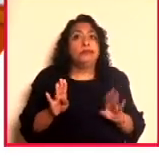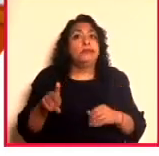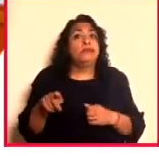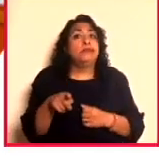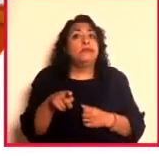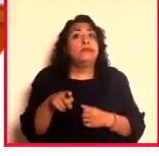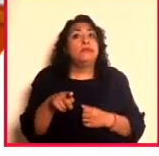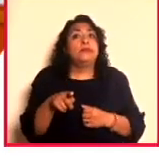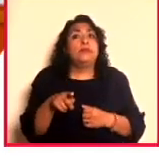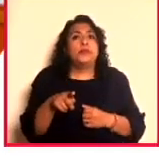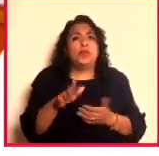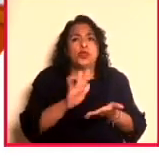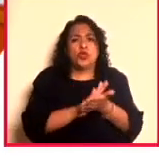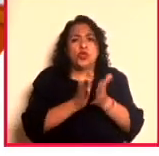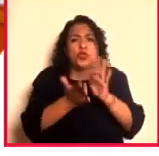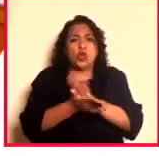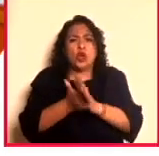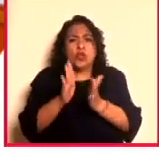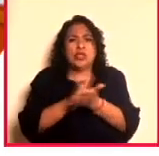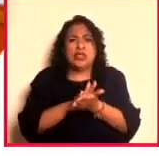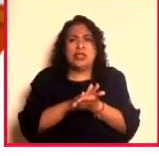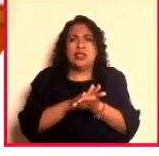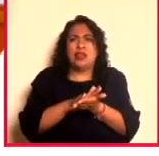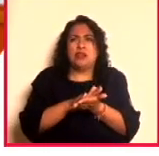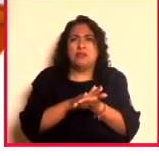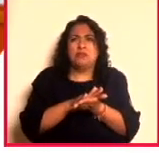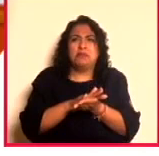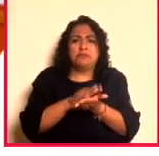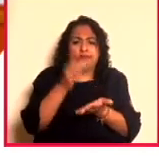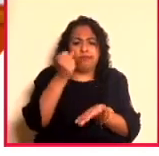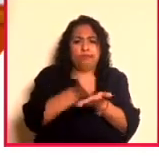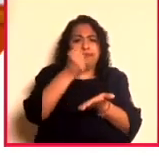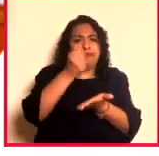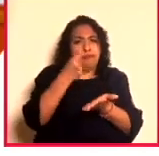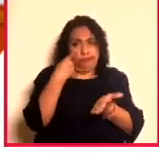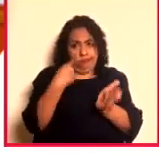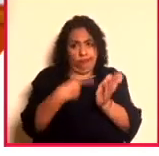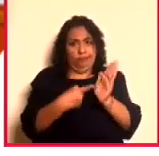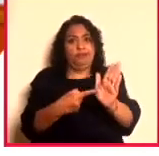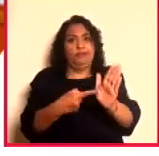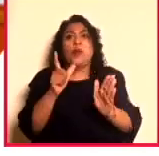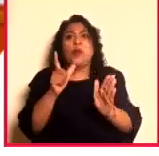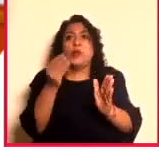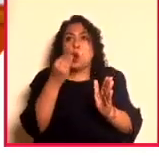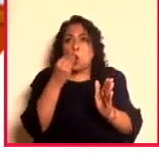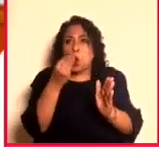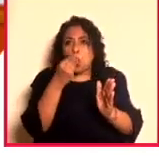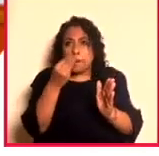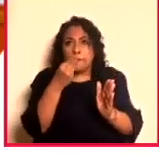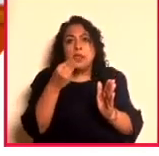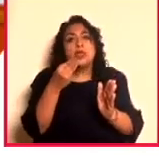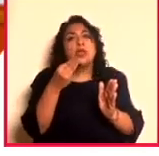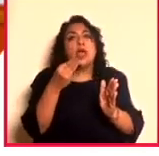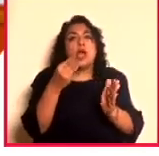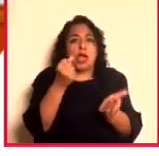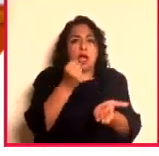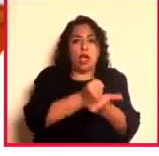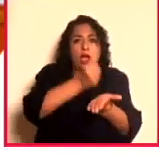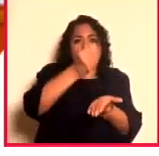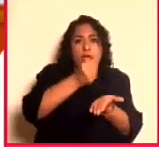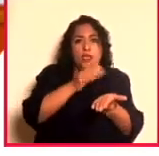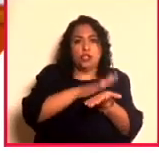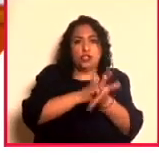sus tortillas con sellos. Para distinguirse, cuando hacían sus comidas se distinguían por medio de un sello de las tortillas.